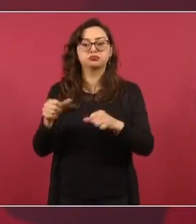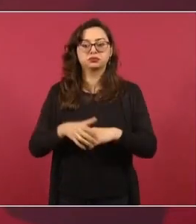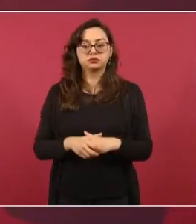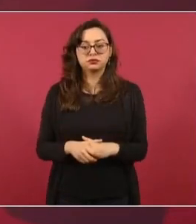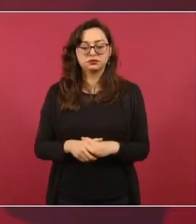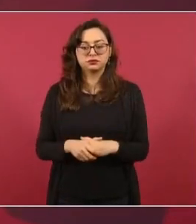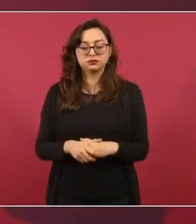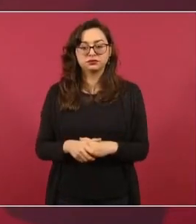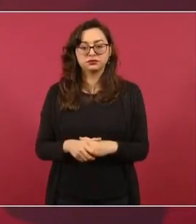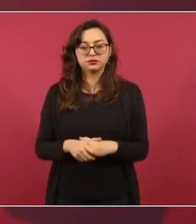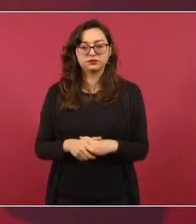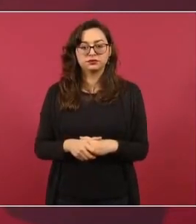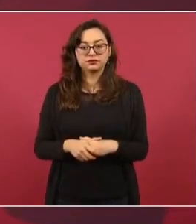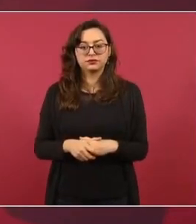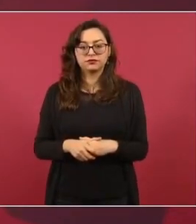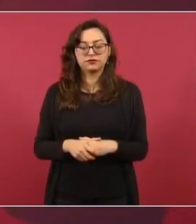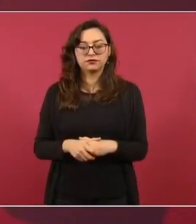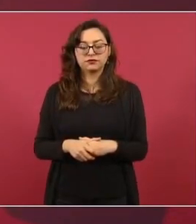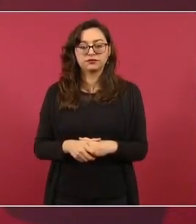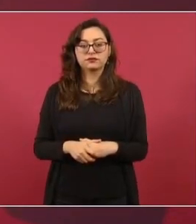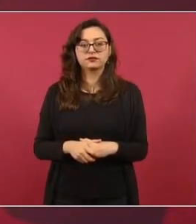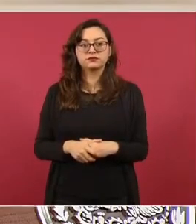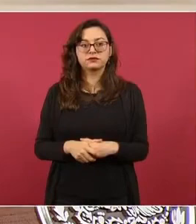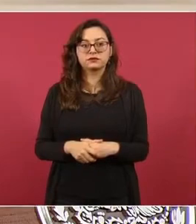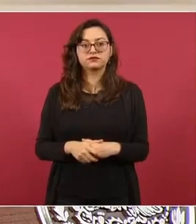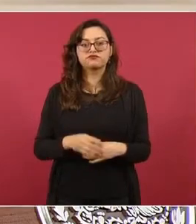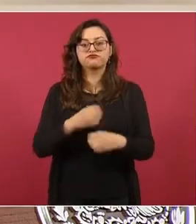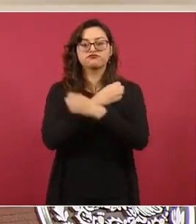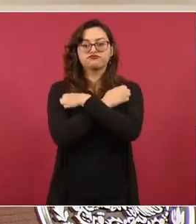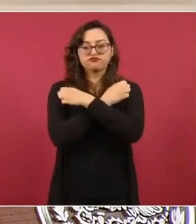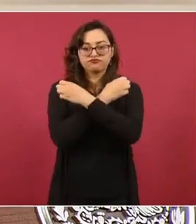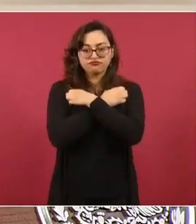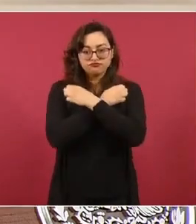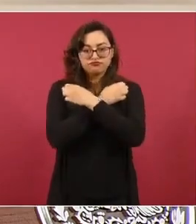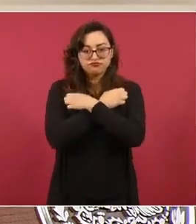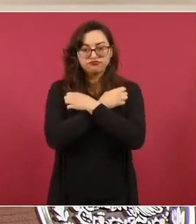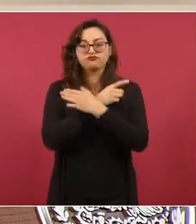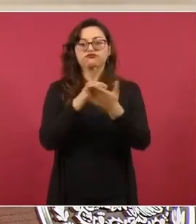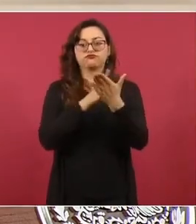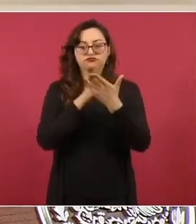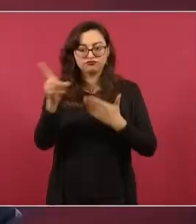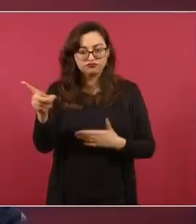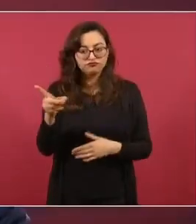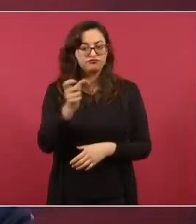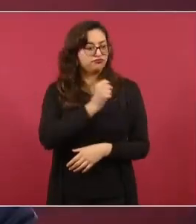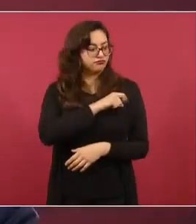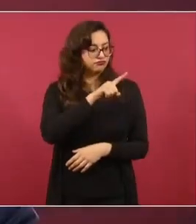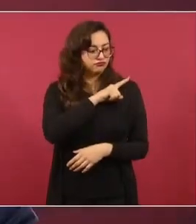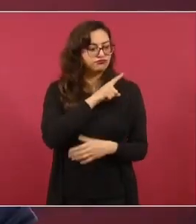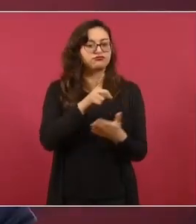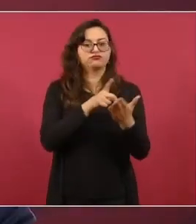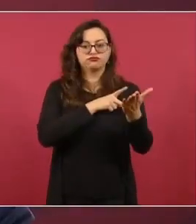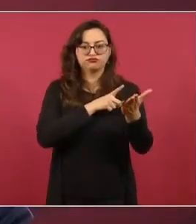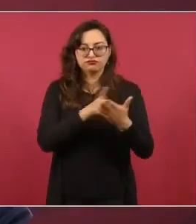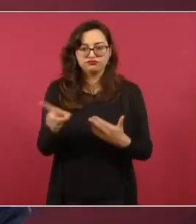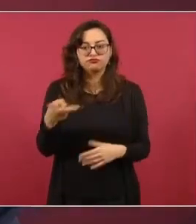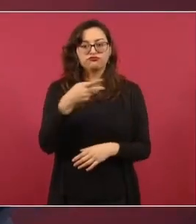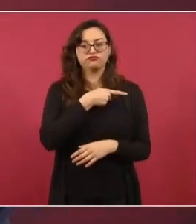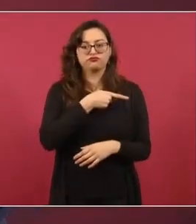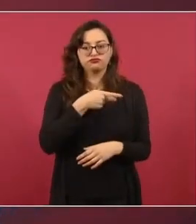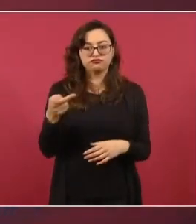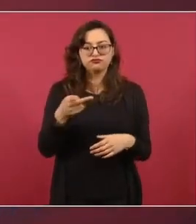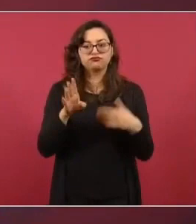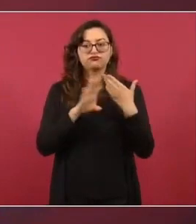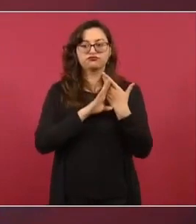que se garantice el derecho a la educación, a la salud, que se combata la pobreza, que